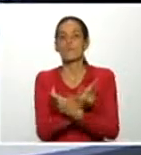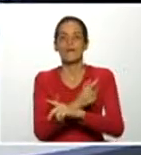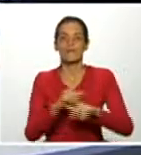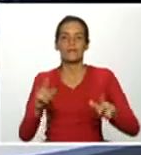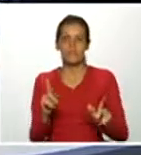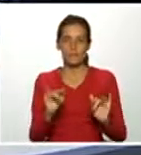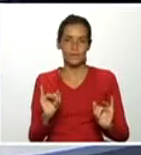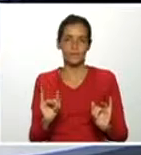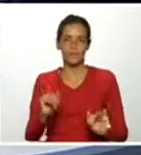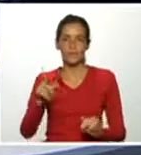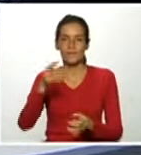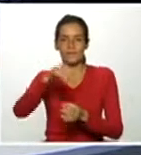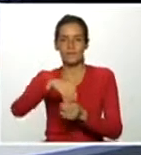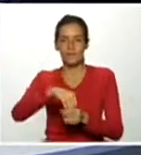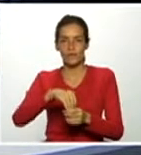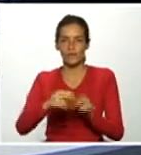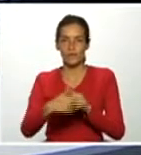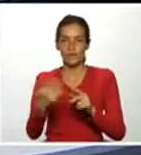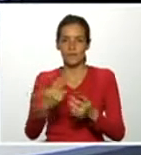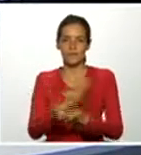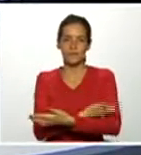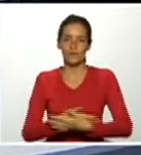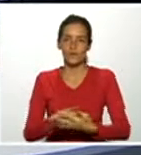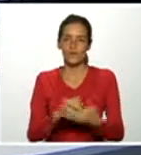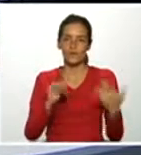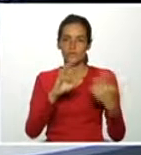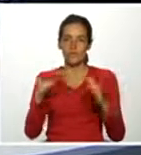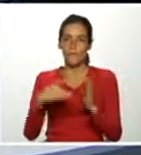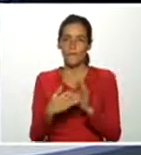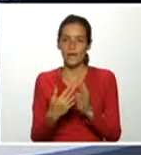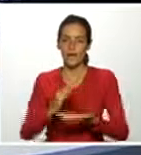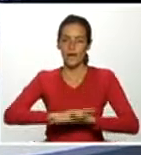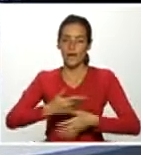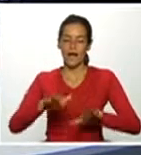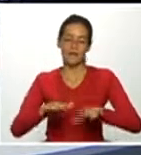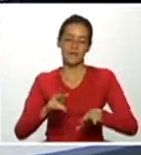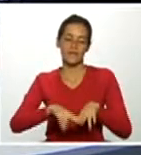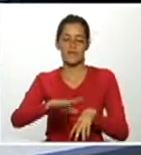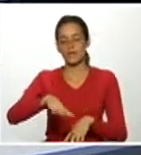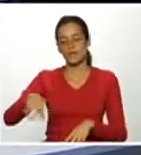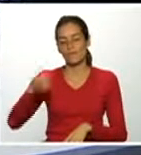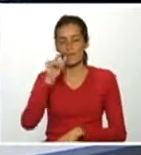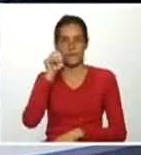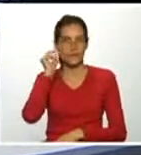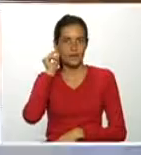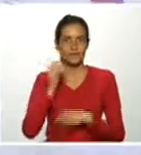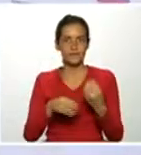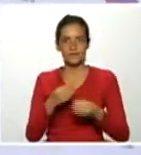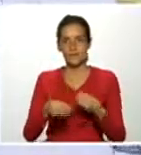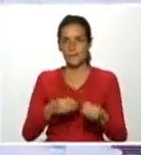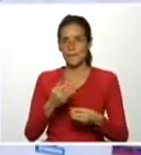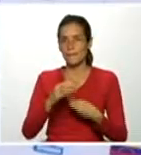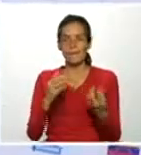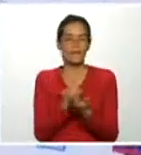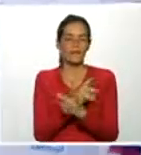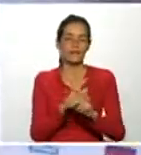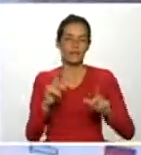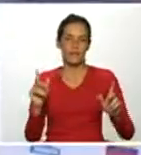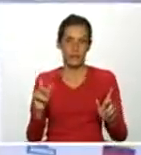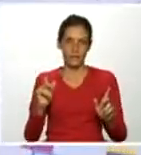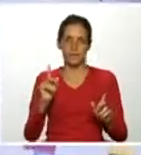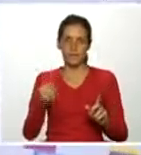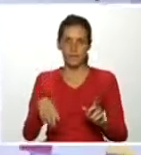sistema operativo que está metido en las 3.800.000 canaimitas que tienen nuestras niñas y niños. Eso le da ese carácter de libertad, pues, que